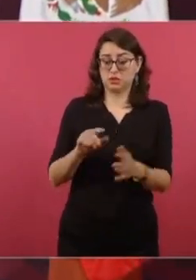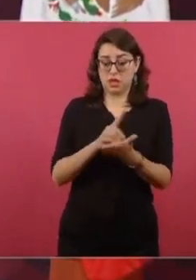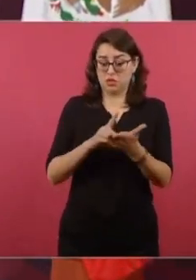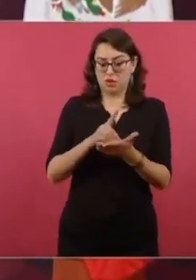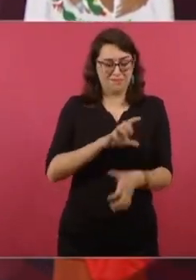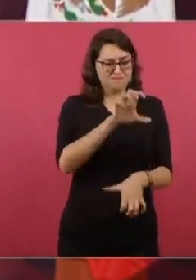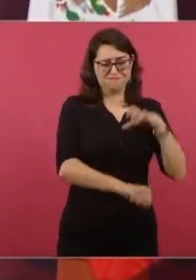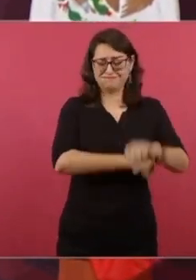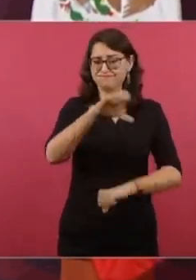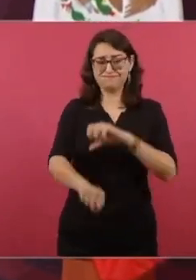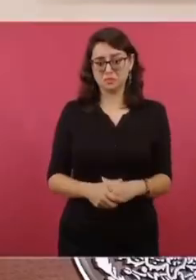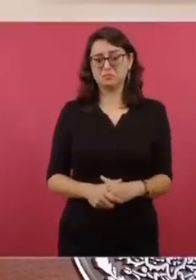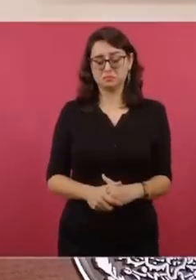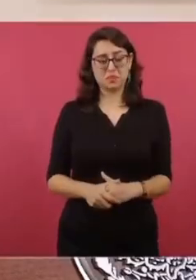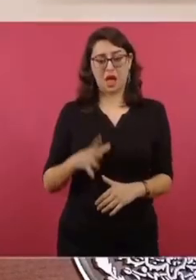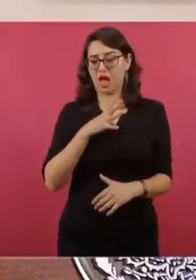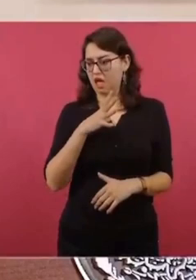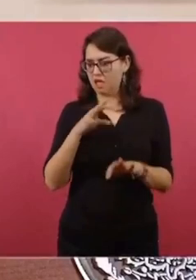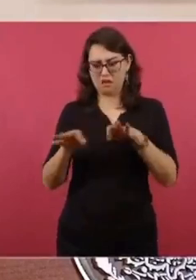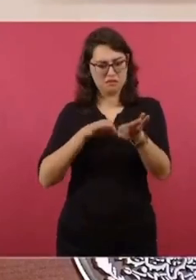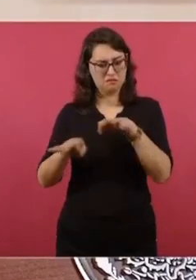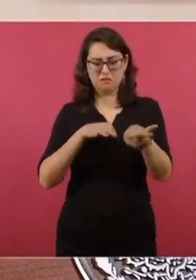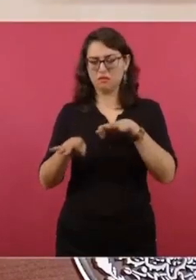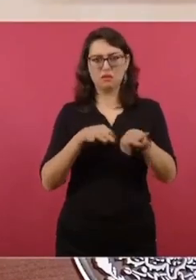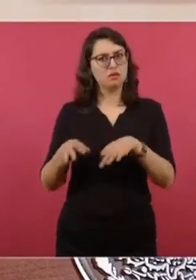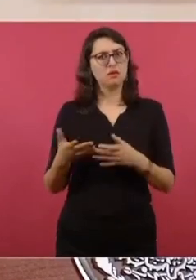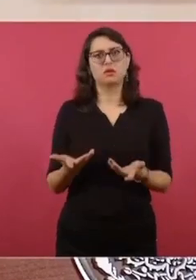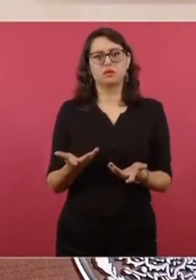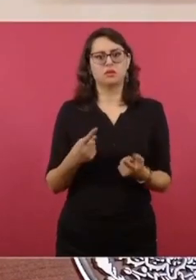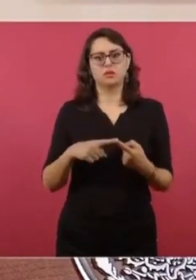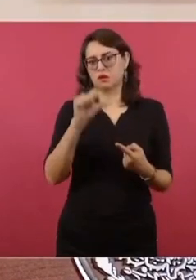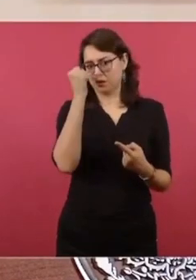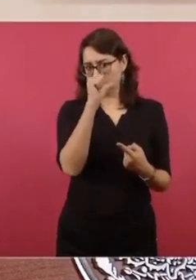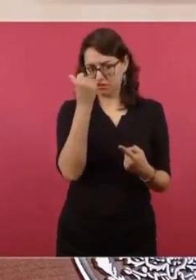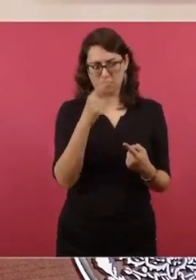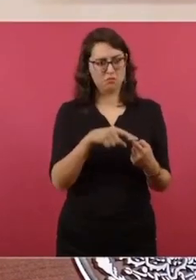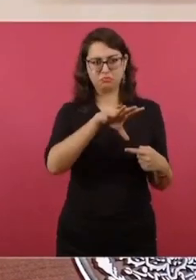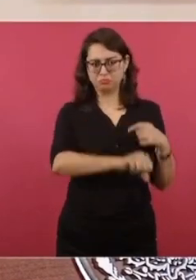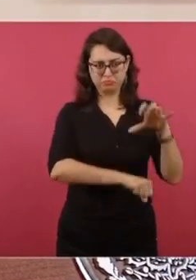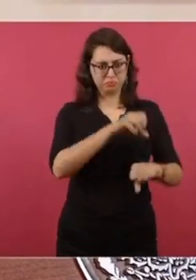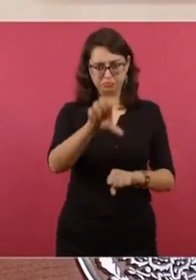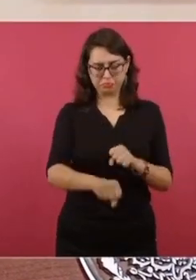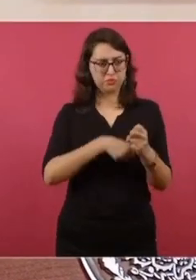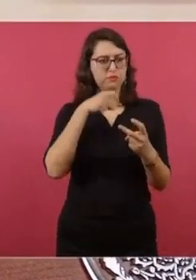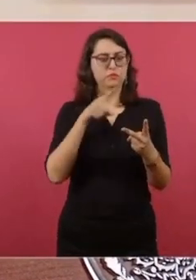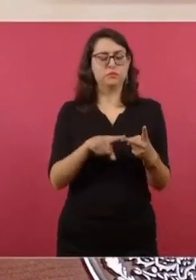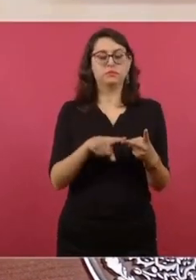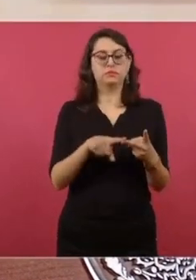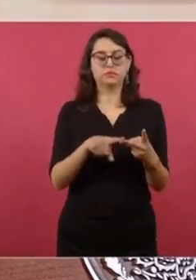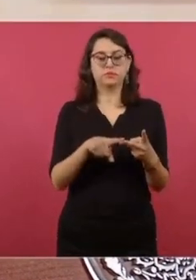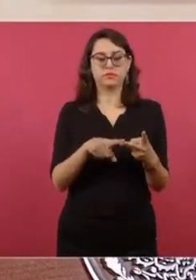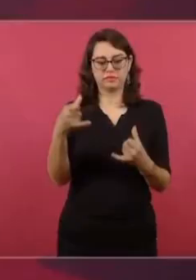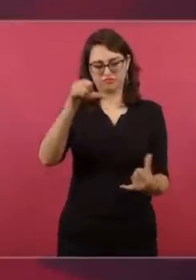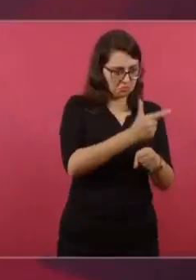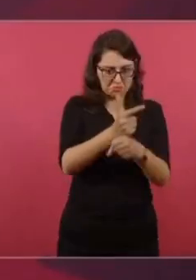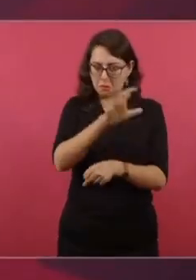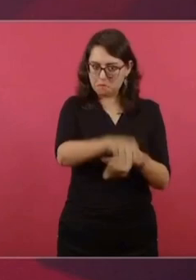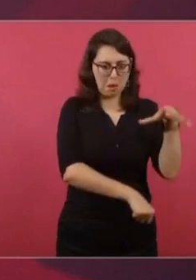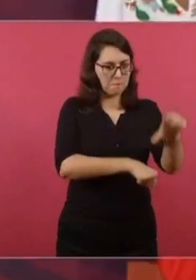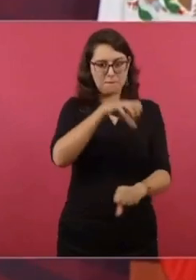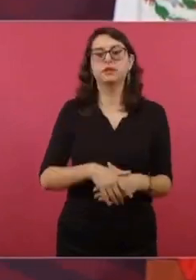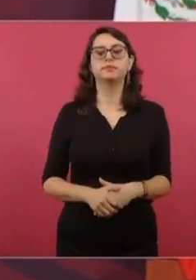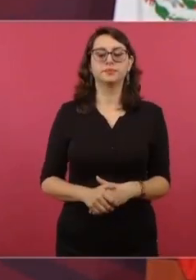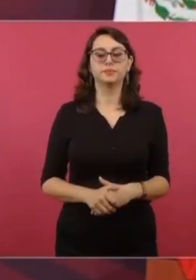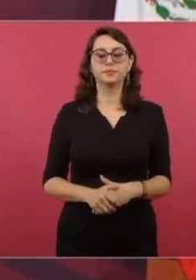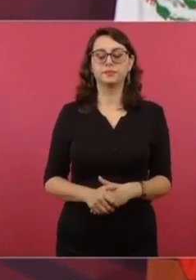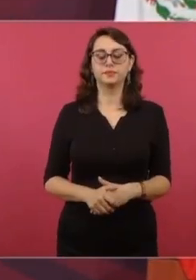visto en mucho tiempo. Se está decomisando mucha cocaína, muchos químicos, también